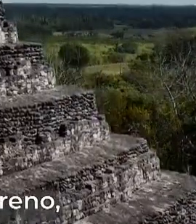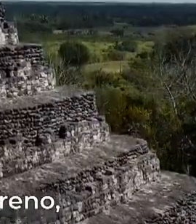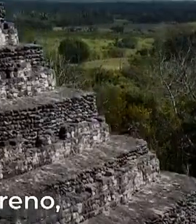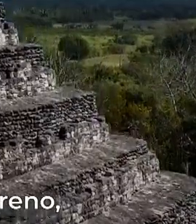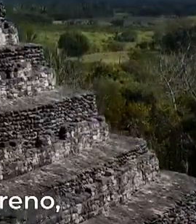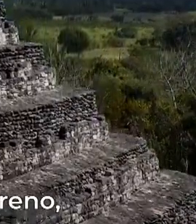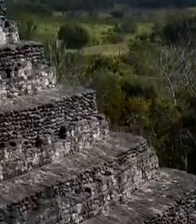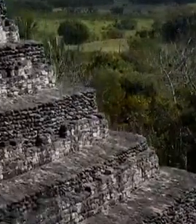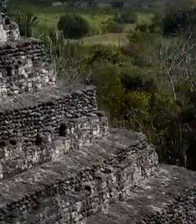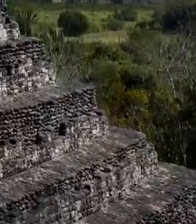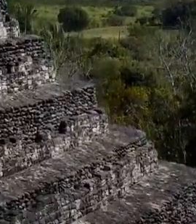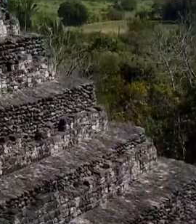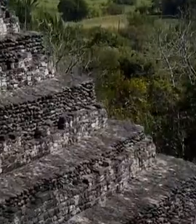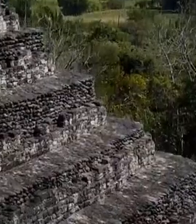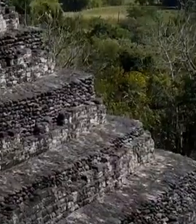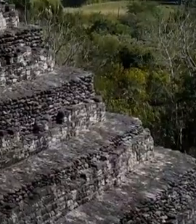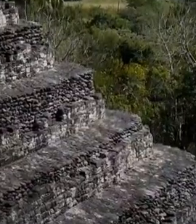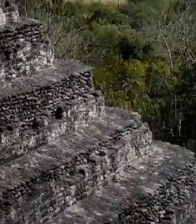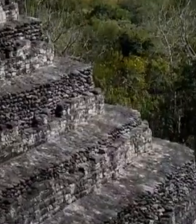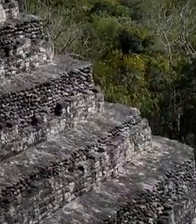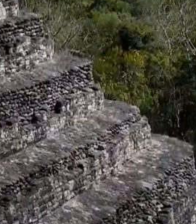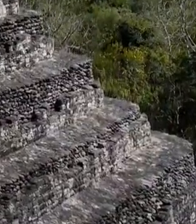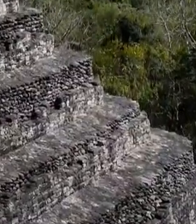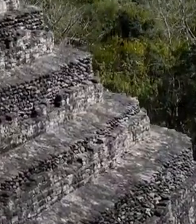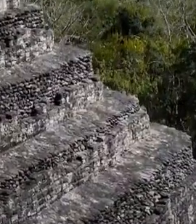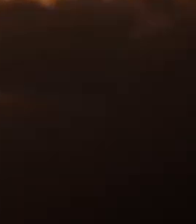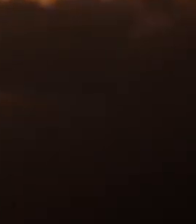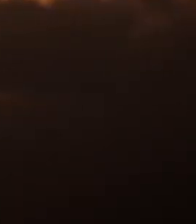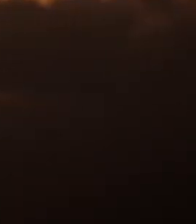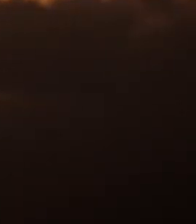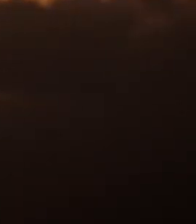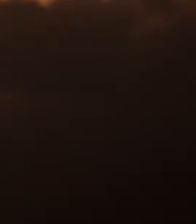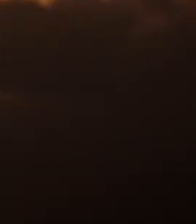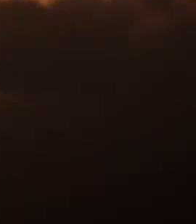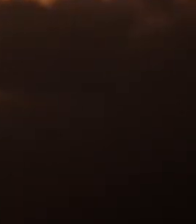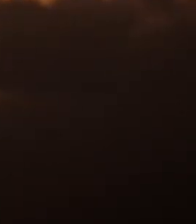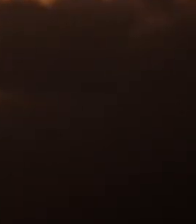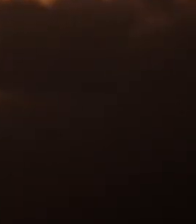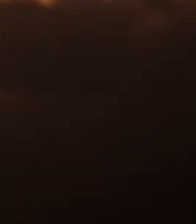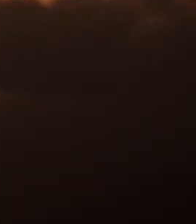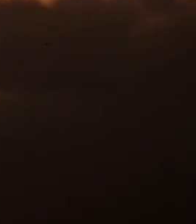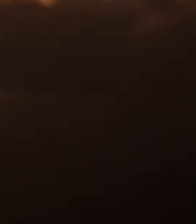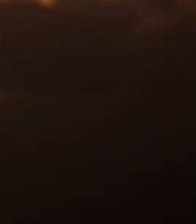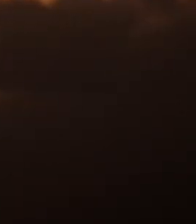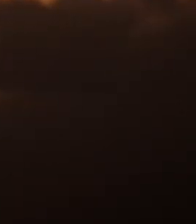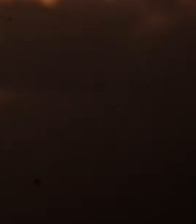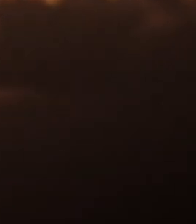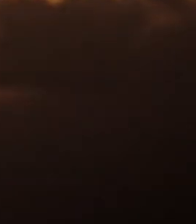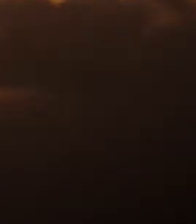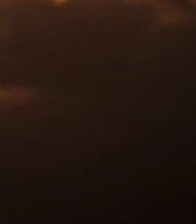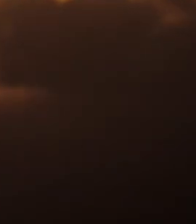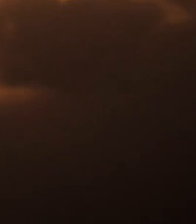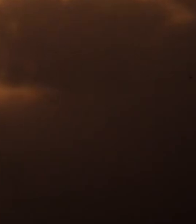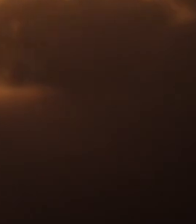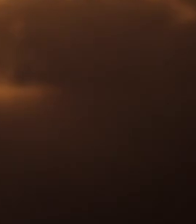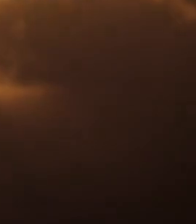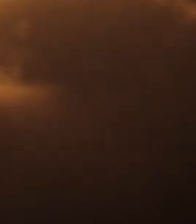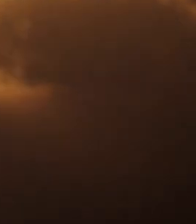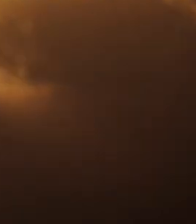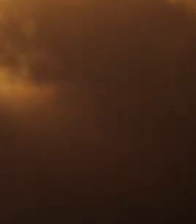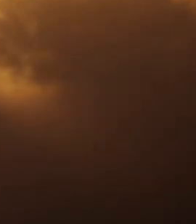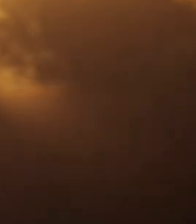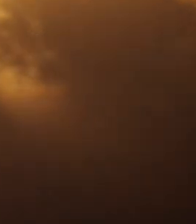terreno, y marcar momentos del ciclo anual, como los equinoccios y solsticios,